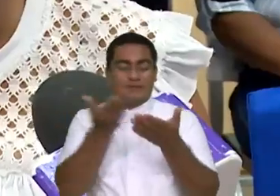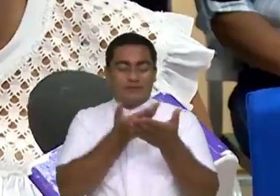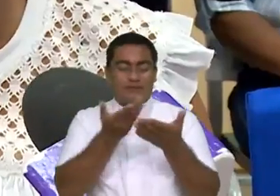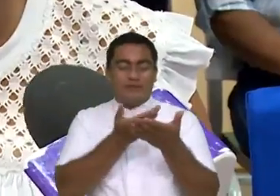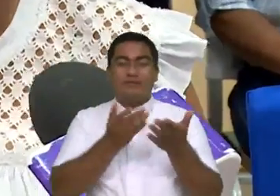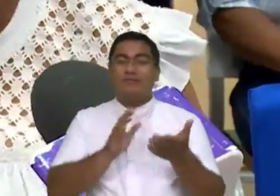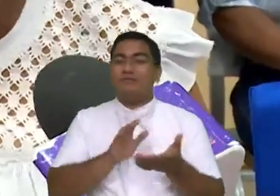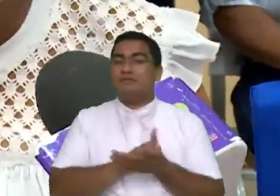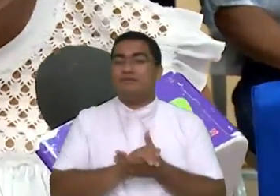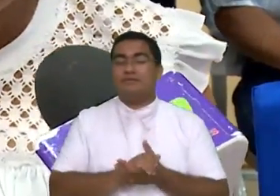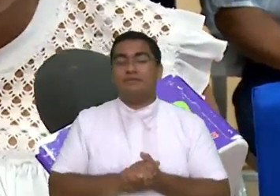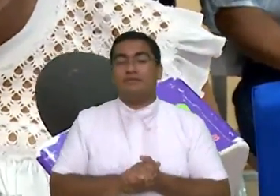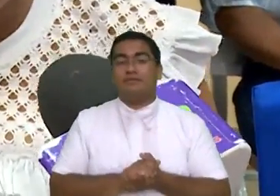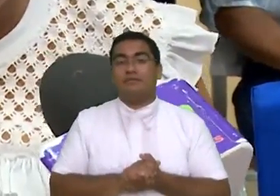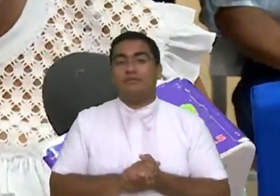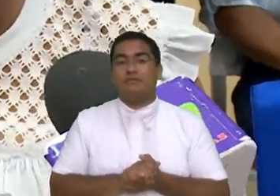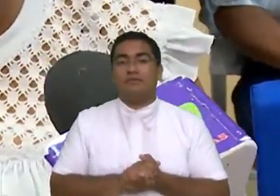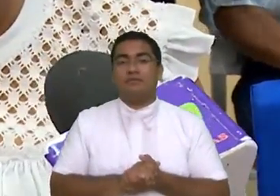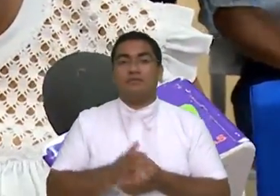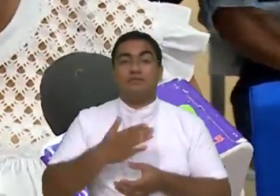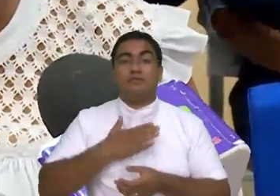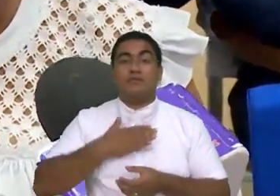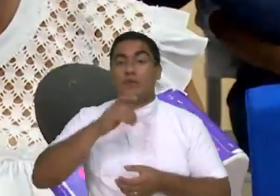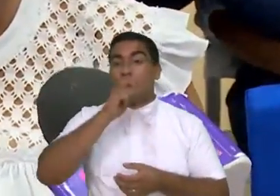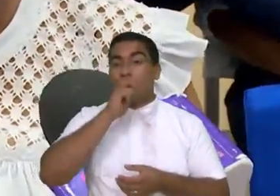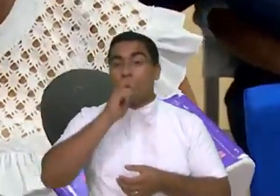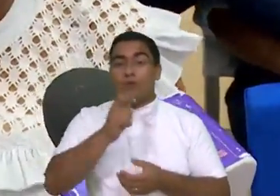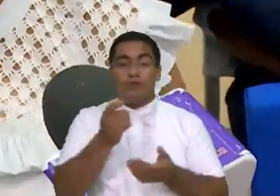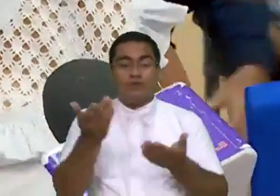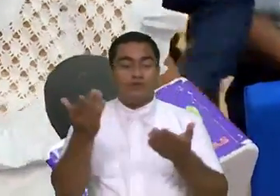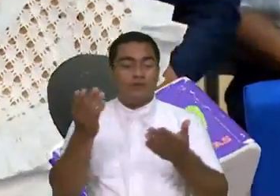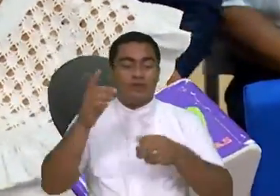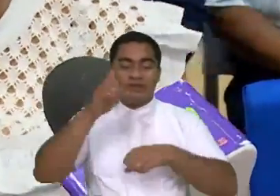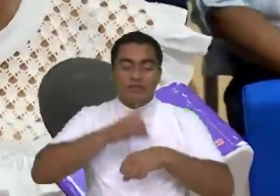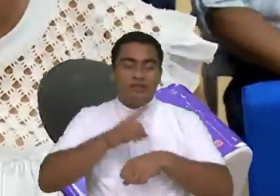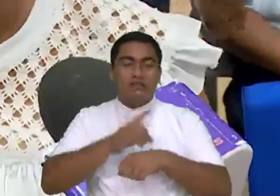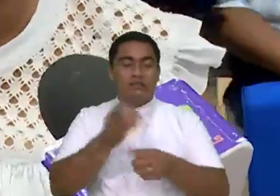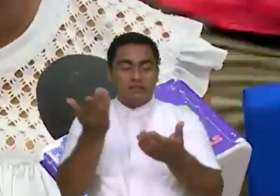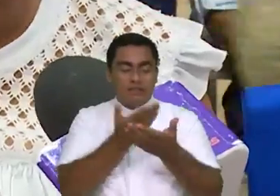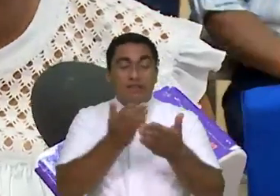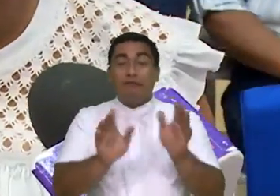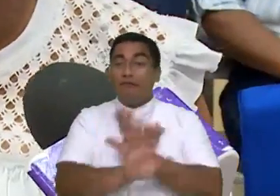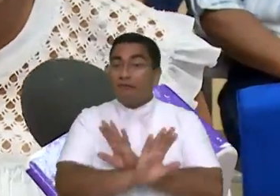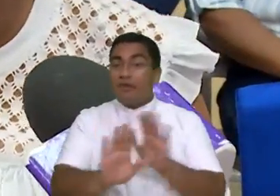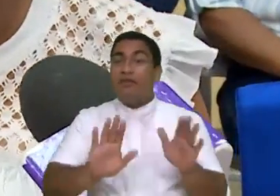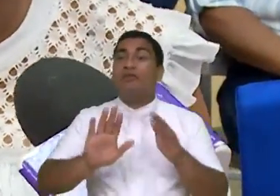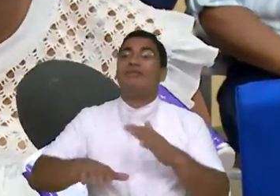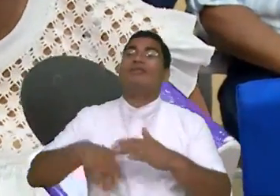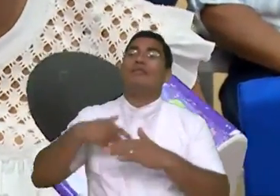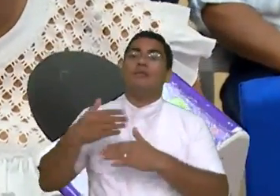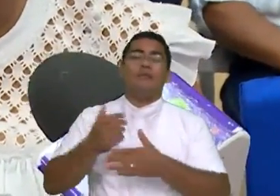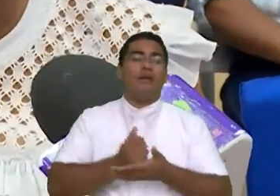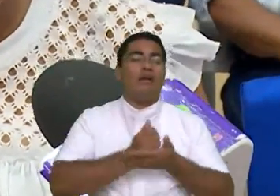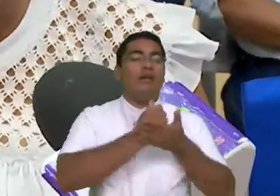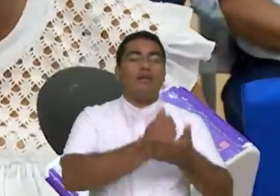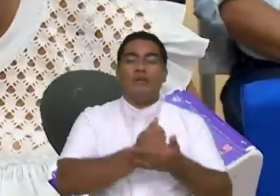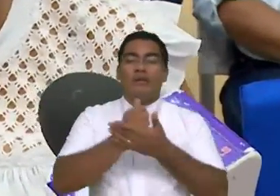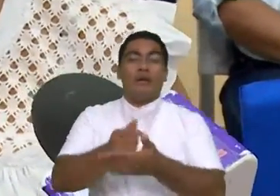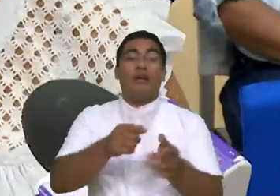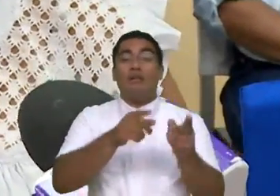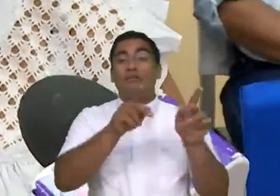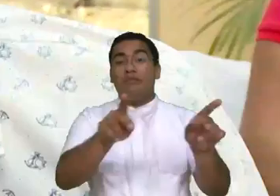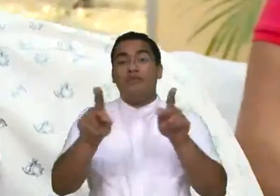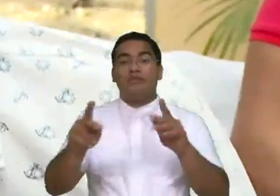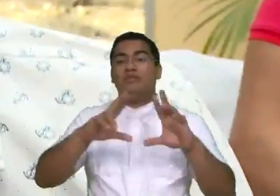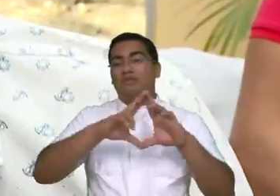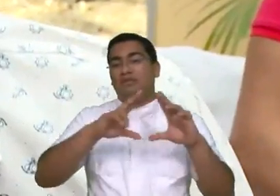medicina. Además, me gustaría culminar esta carrera porque me gustaría contribuir al desarrollo